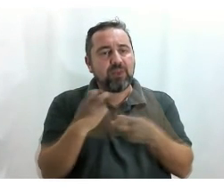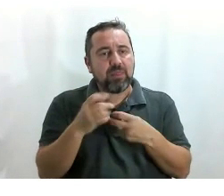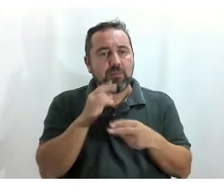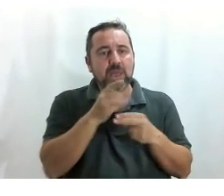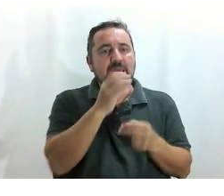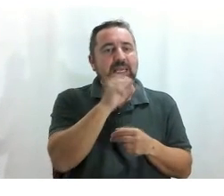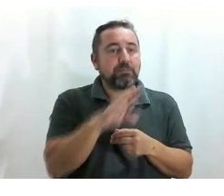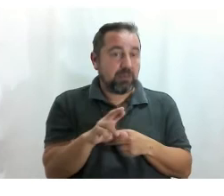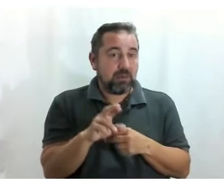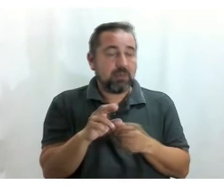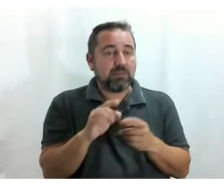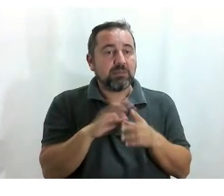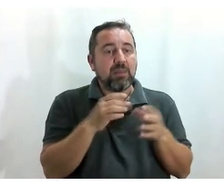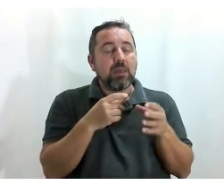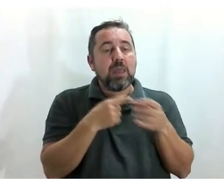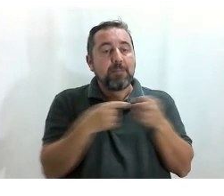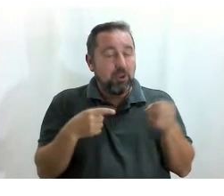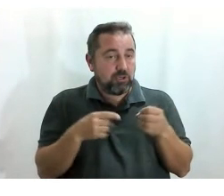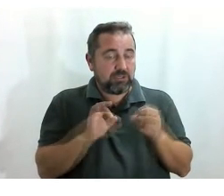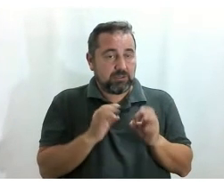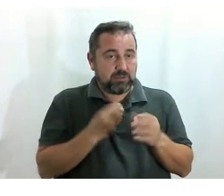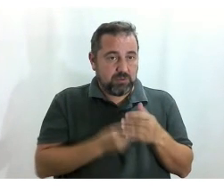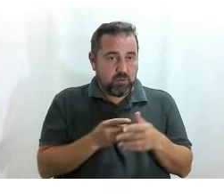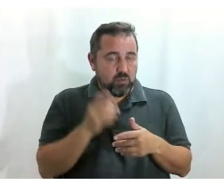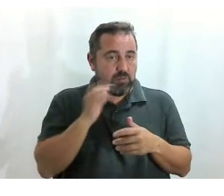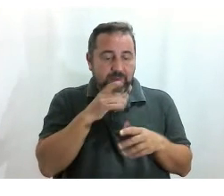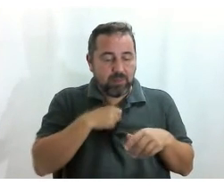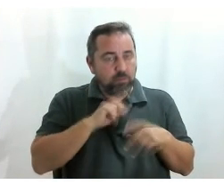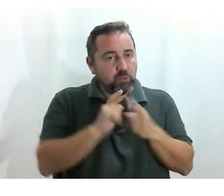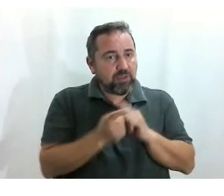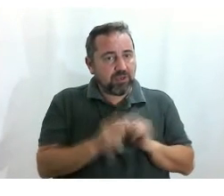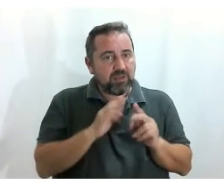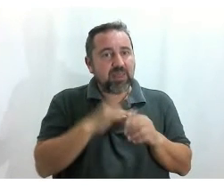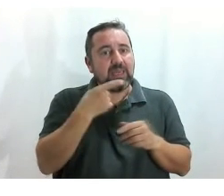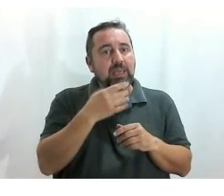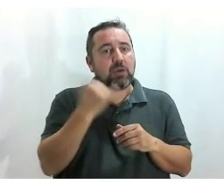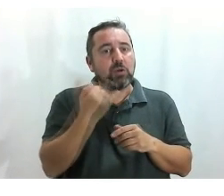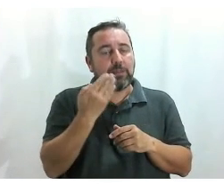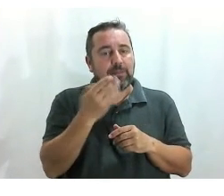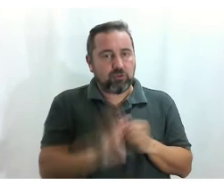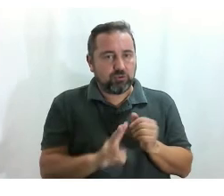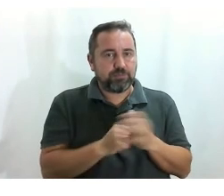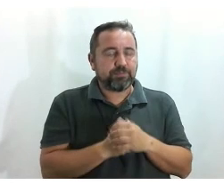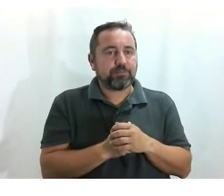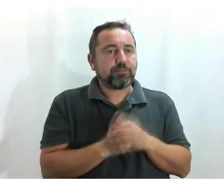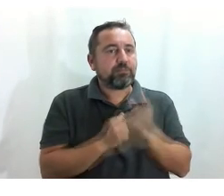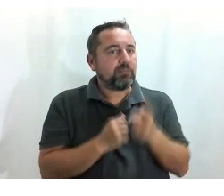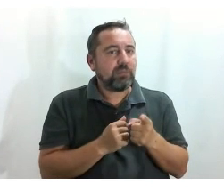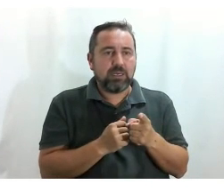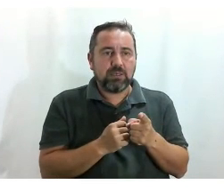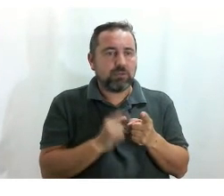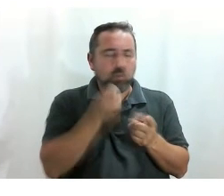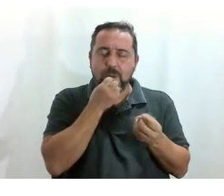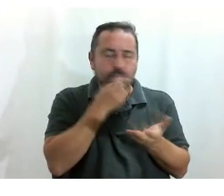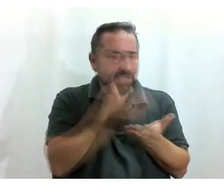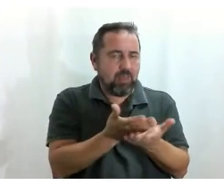CRISPR embriones humanos para corregir mutaciones en GJB2. Esto no lo ha publicado los resultados,